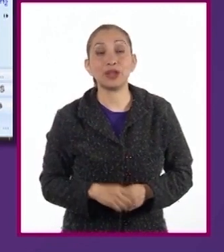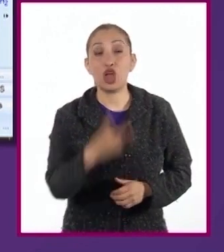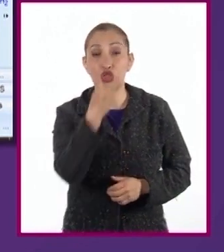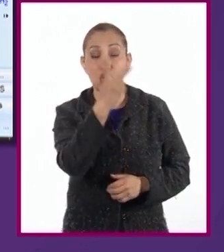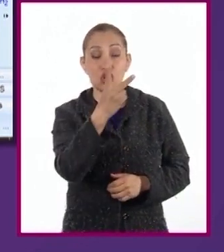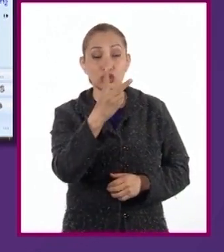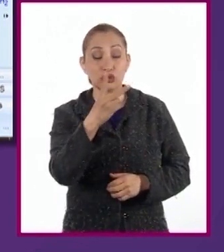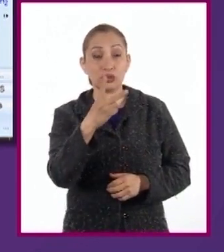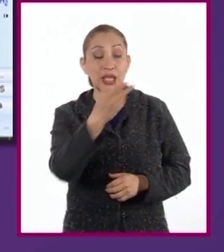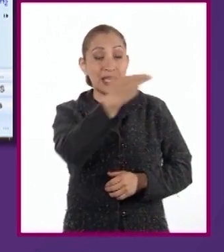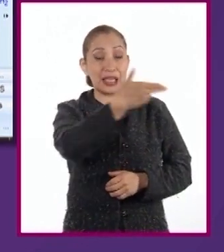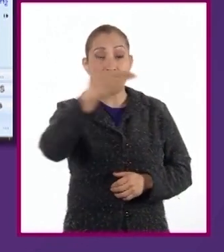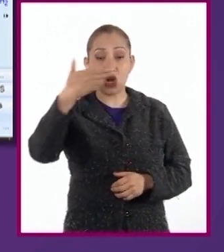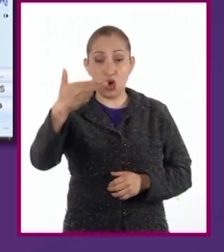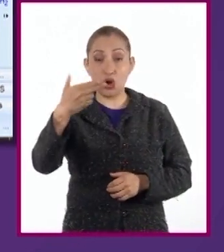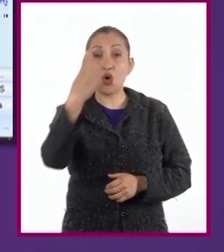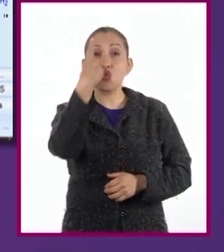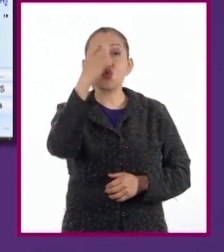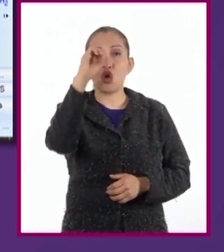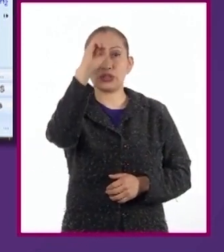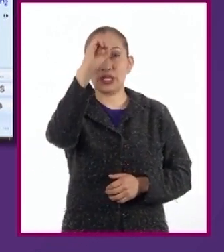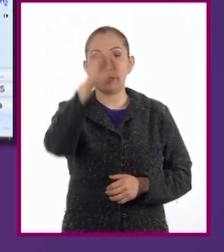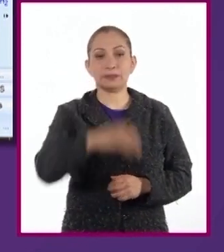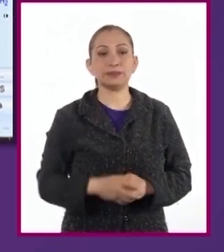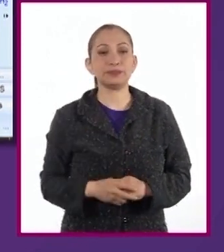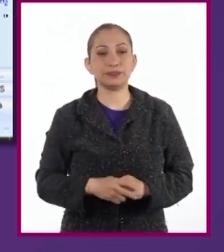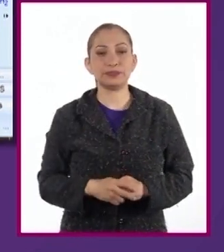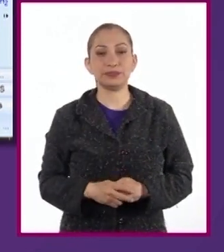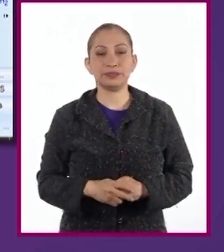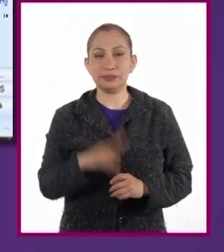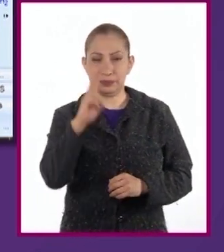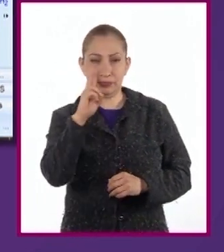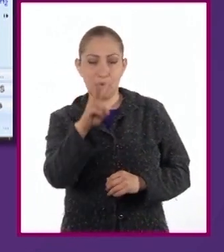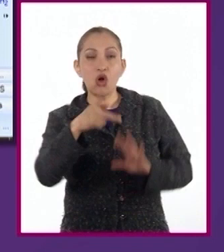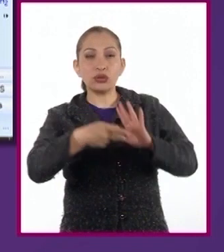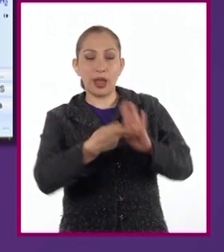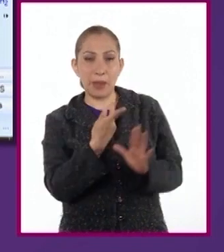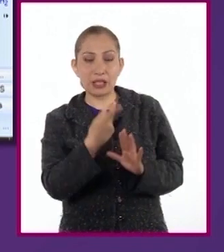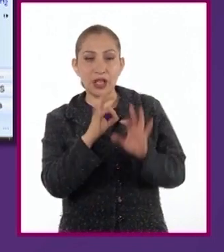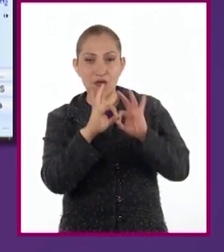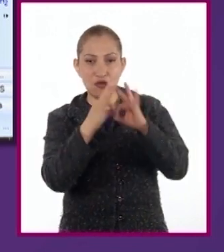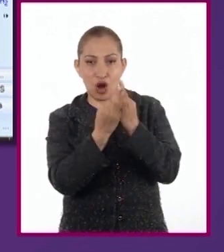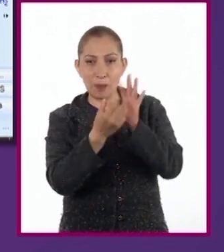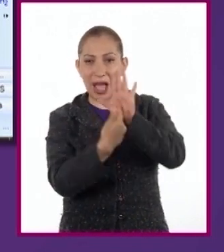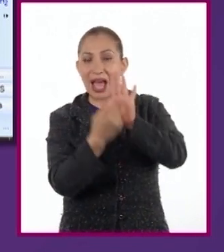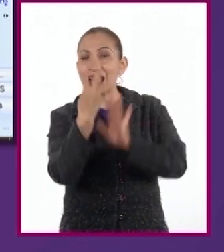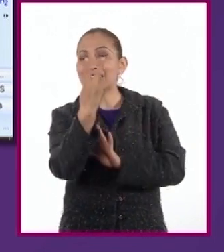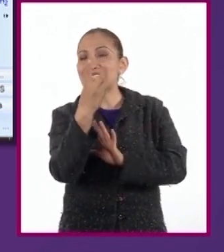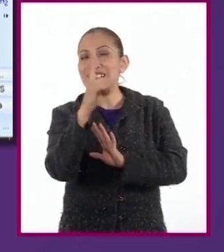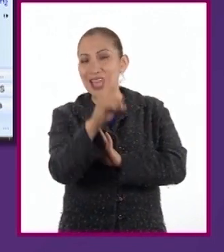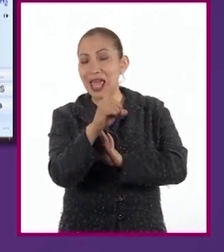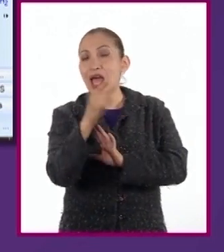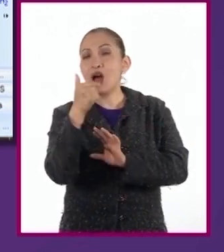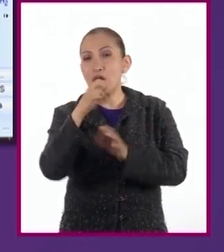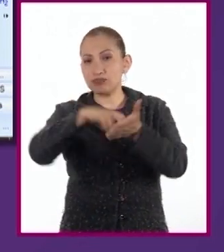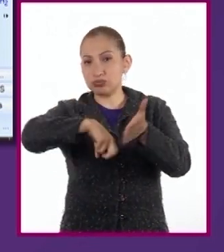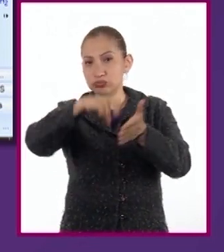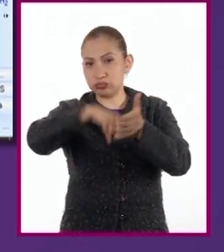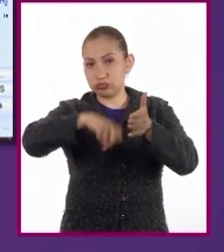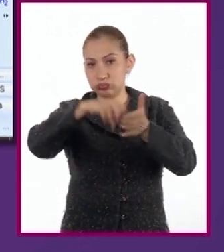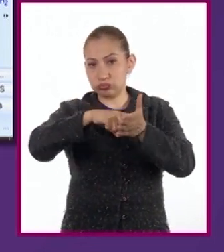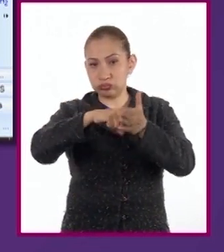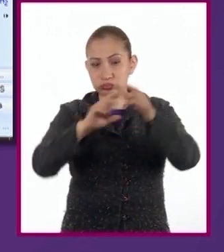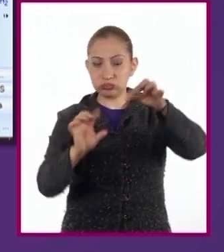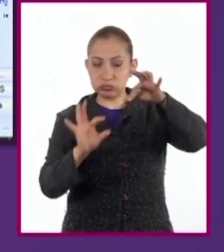2 átomos de hidrógeno y 1 de oxígeno. Observen nuevamente el modelo tridimensional con la corrección del